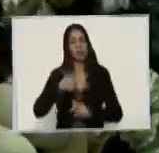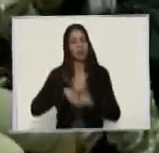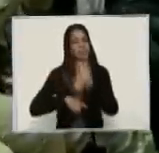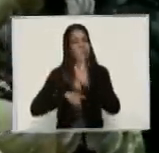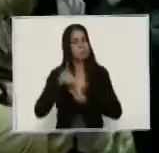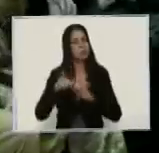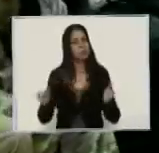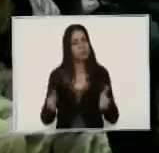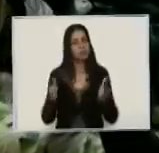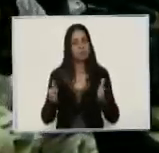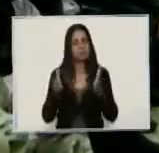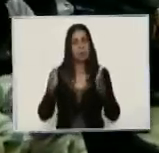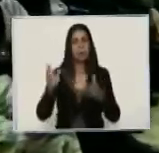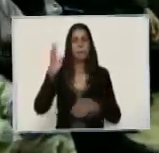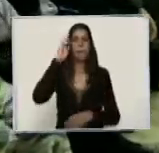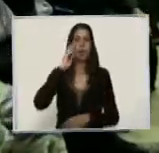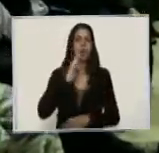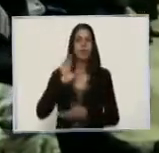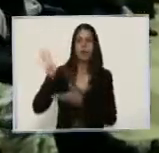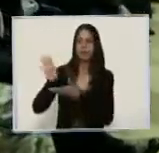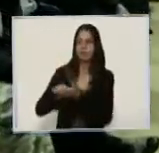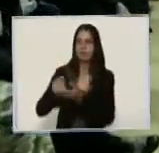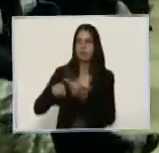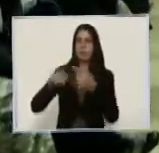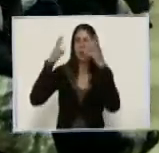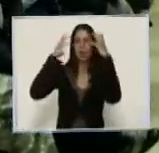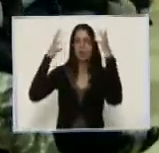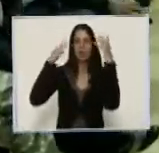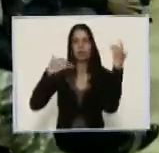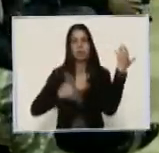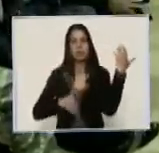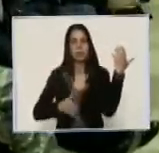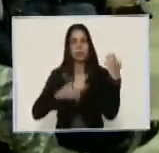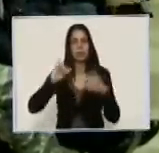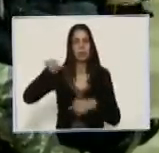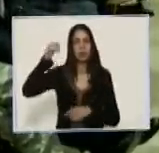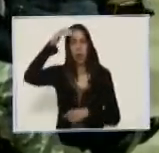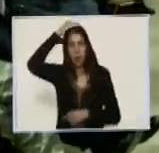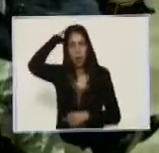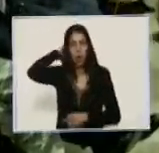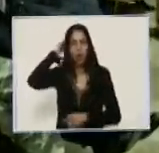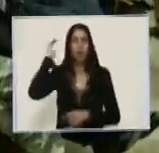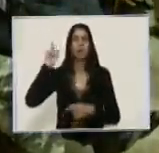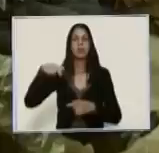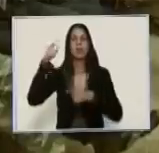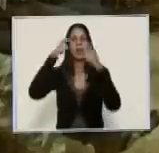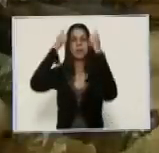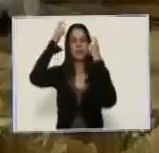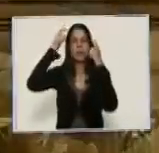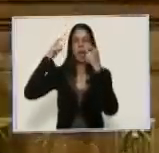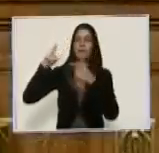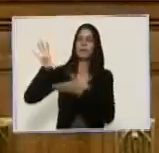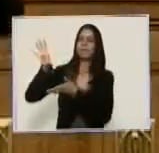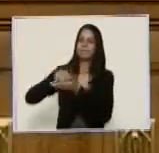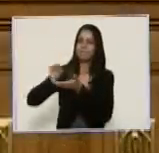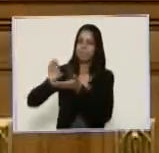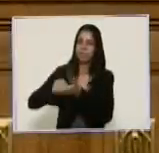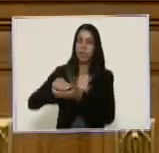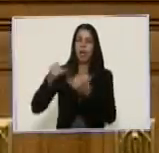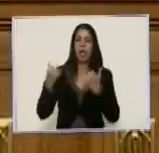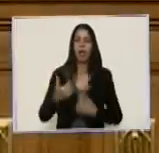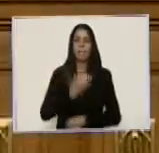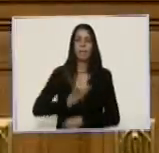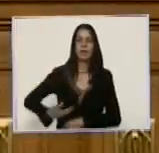camaradas, como Bolívar, como Ali Primera, como Jorge Rodríguez Padre, como nuestro comandante eterno Hugo Chávez, y ahora como nuestro